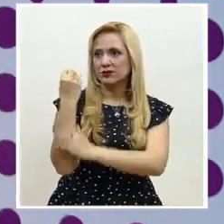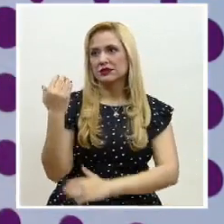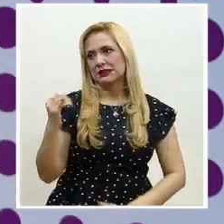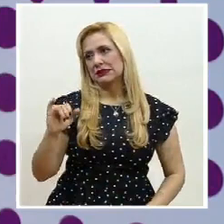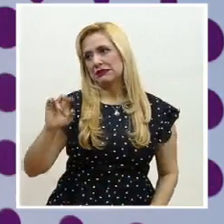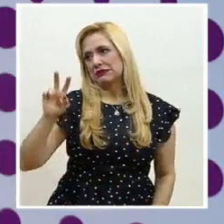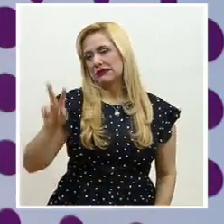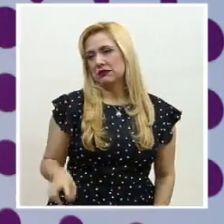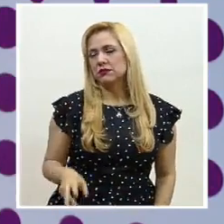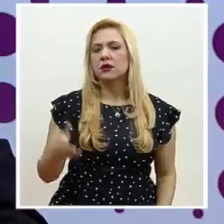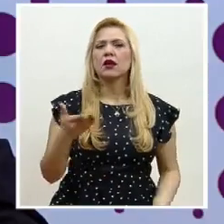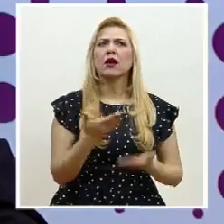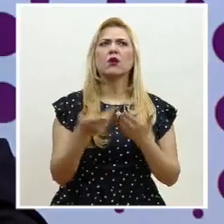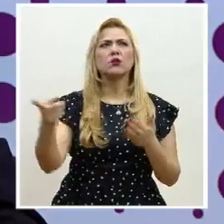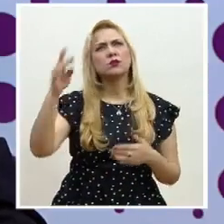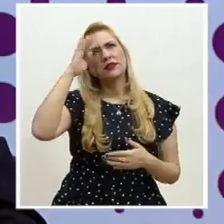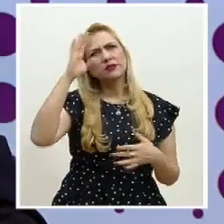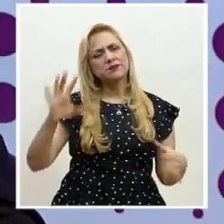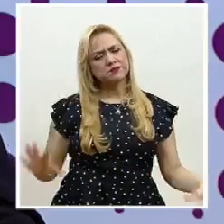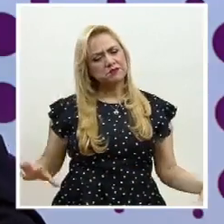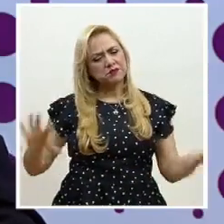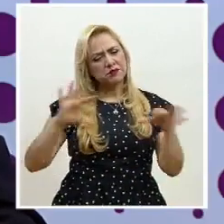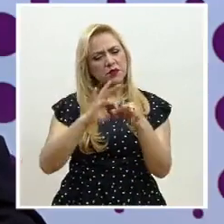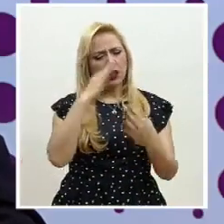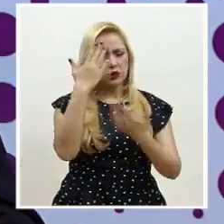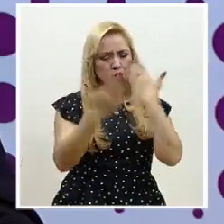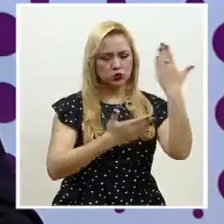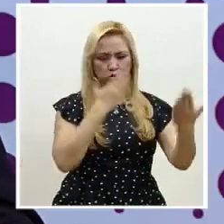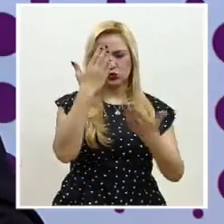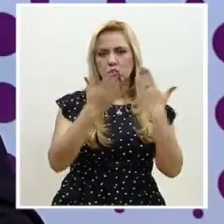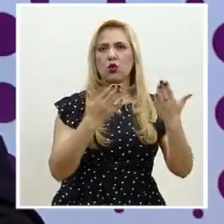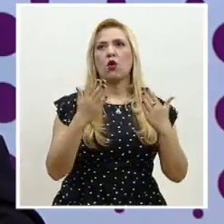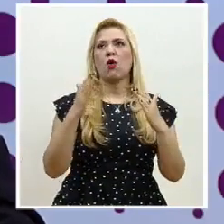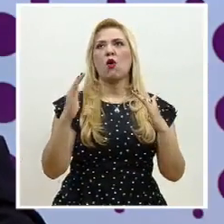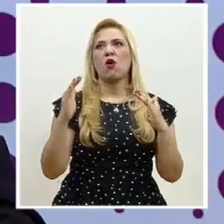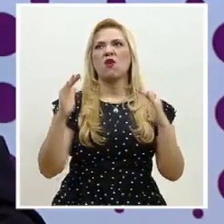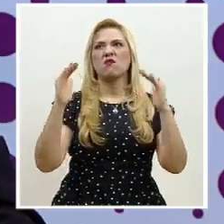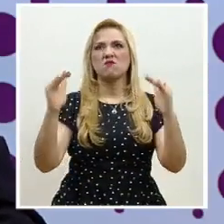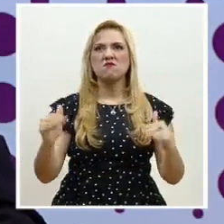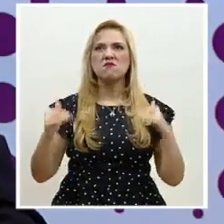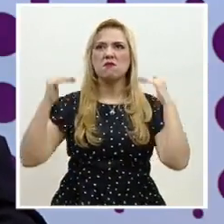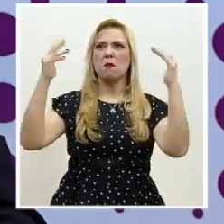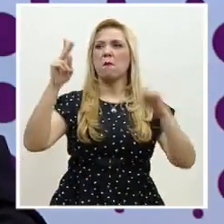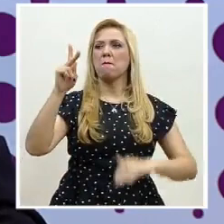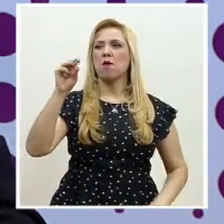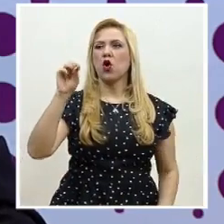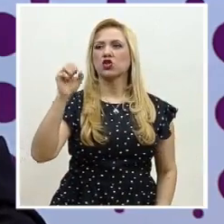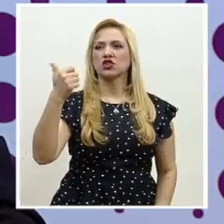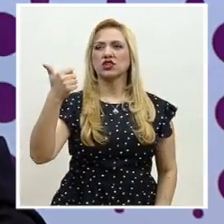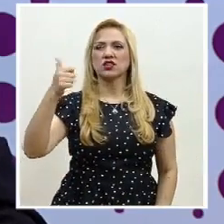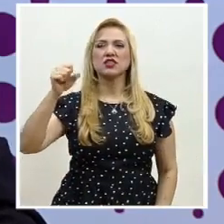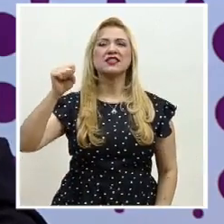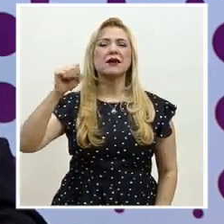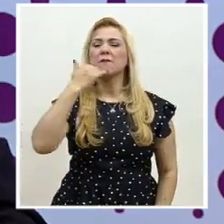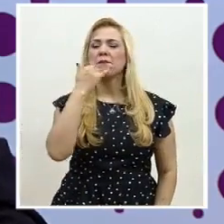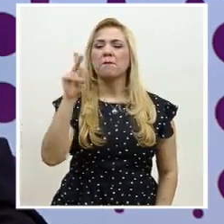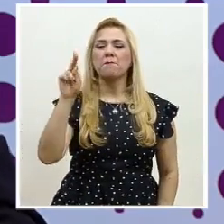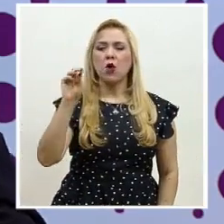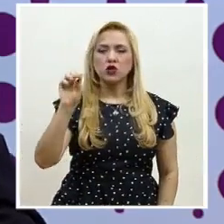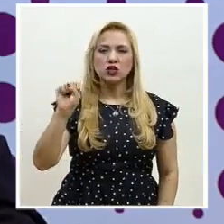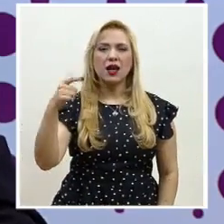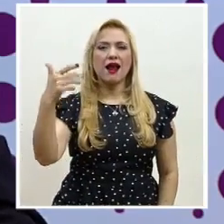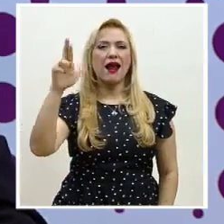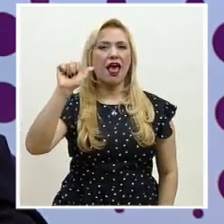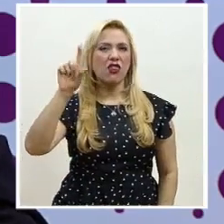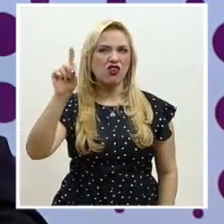puedas encontrar entre los estudios profesionales de posgrado, de esas personas con la capacidad,